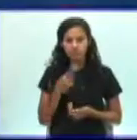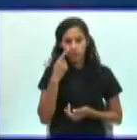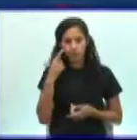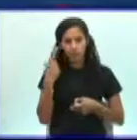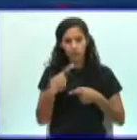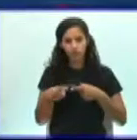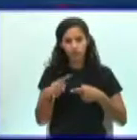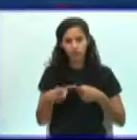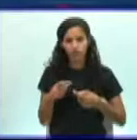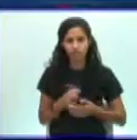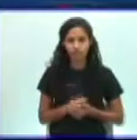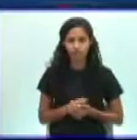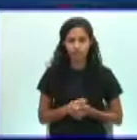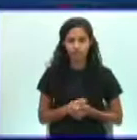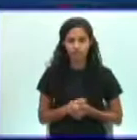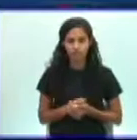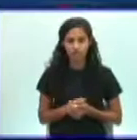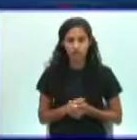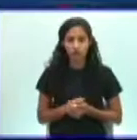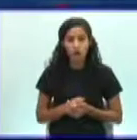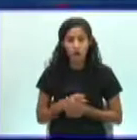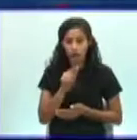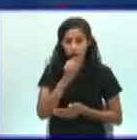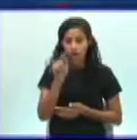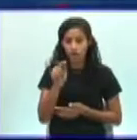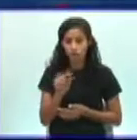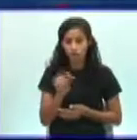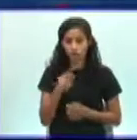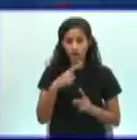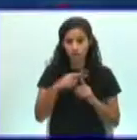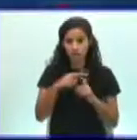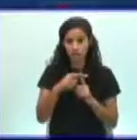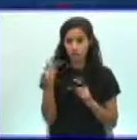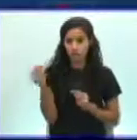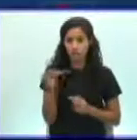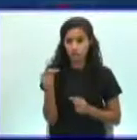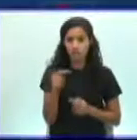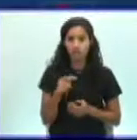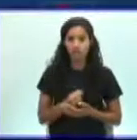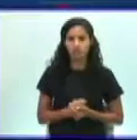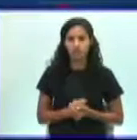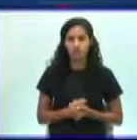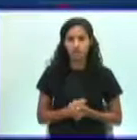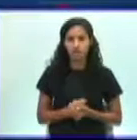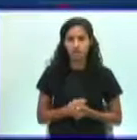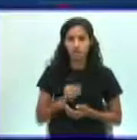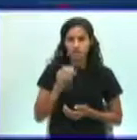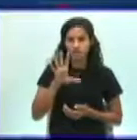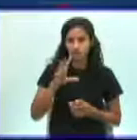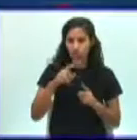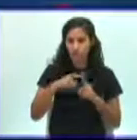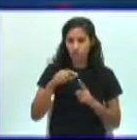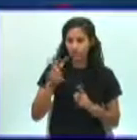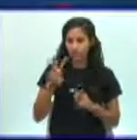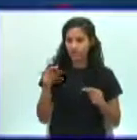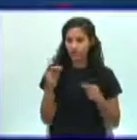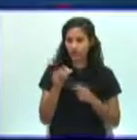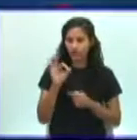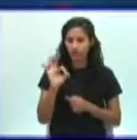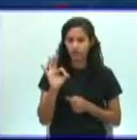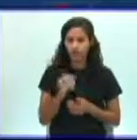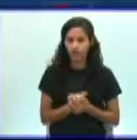Continuemos. Los ejercicios de adición y sustracción. 5 más 3 es igual a